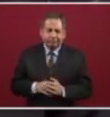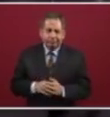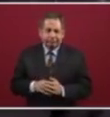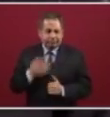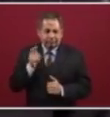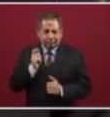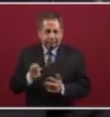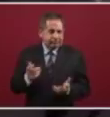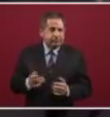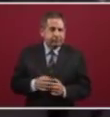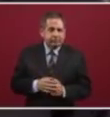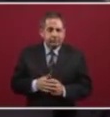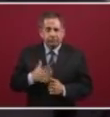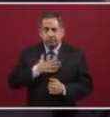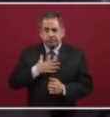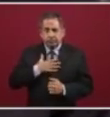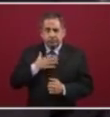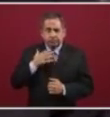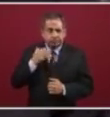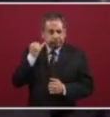es nuestra